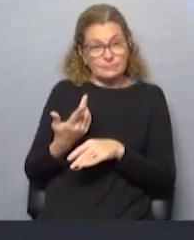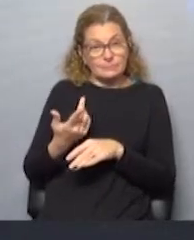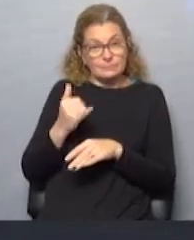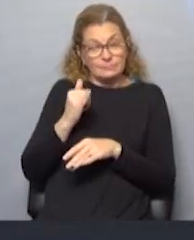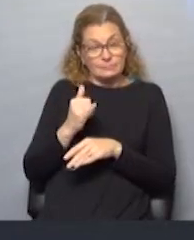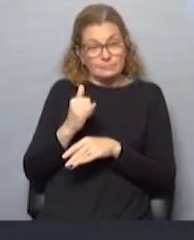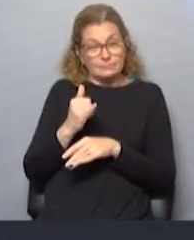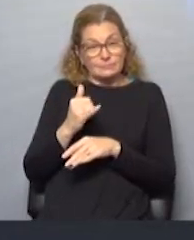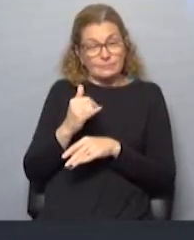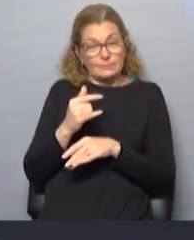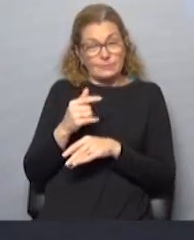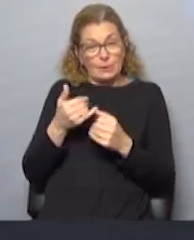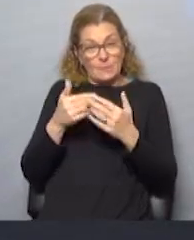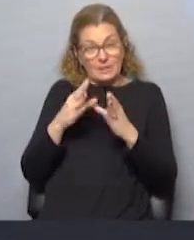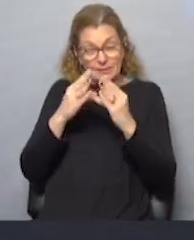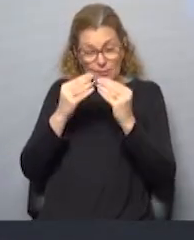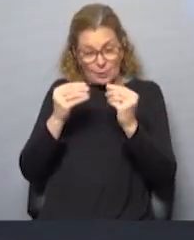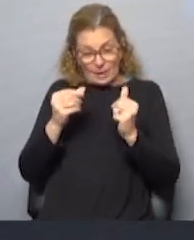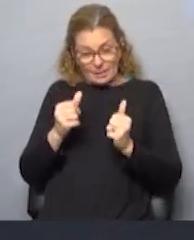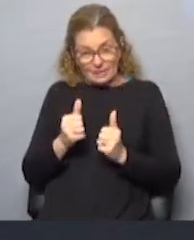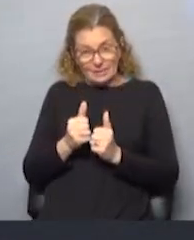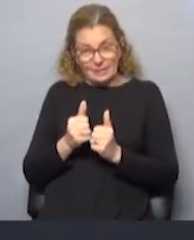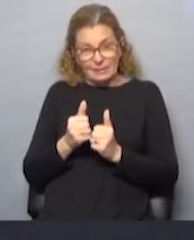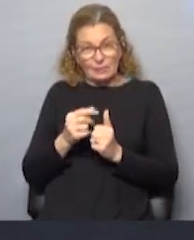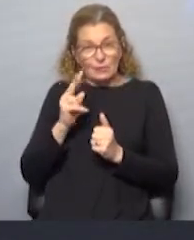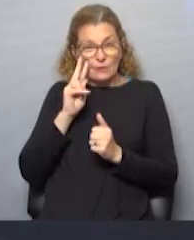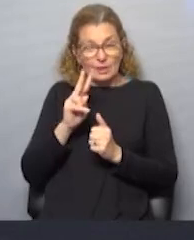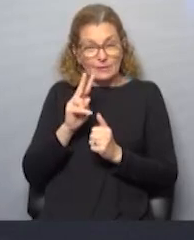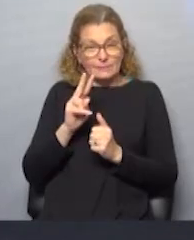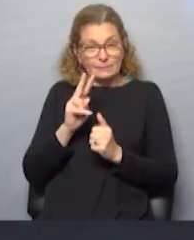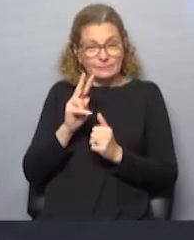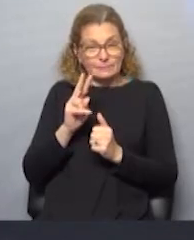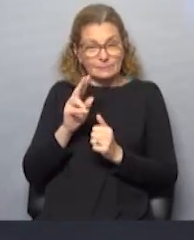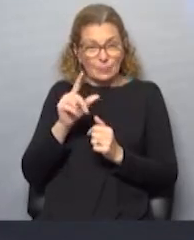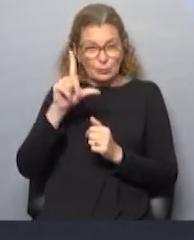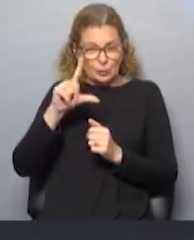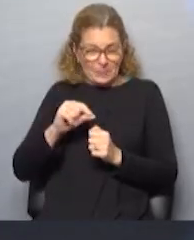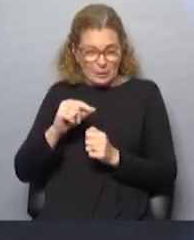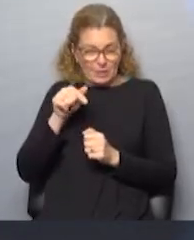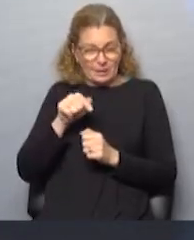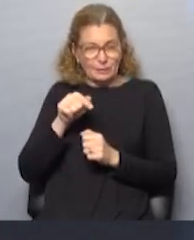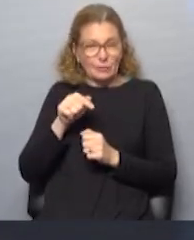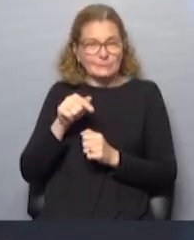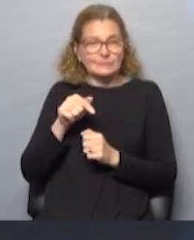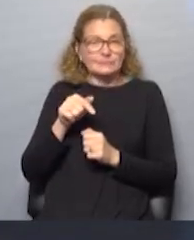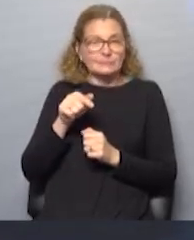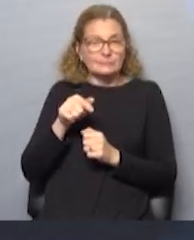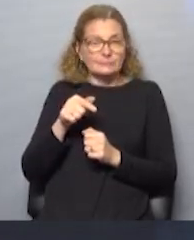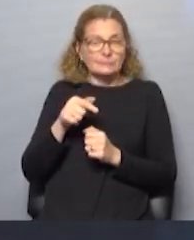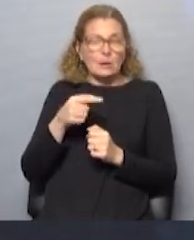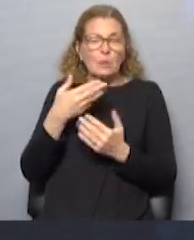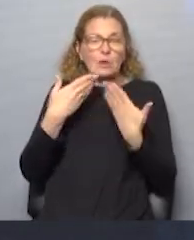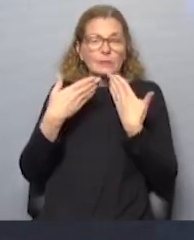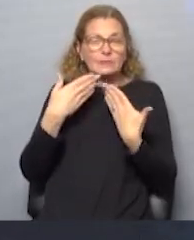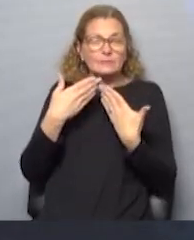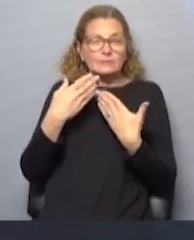y qué bueno si uno empieza a desgranar la como ustedes lo vieron es mucho menor a eso y en definitiva estamos hablando